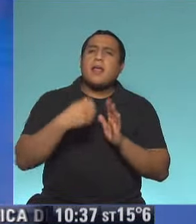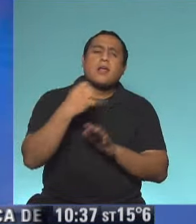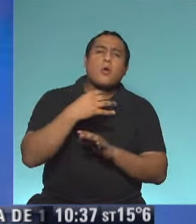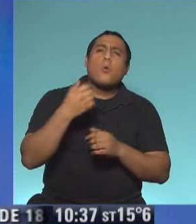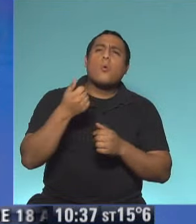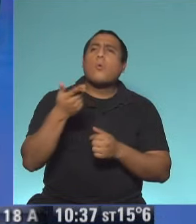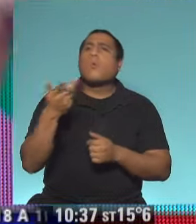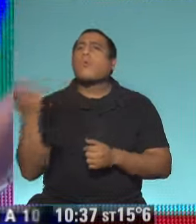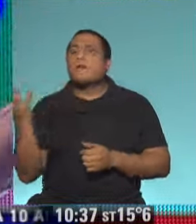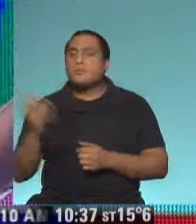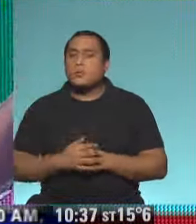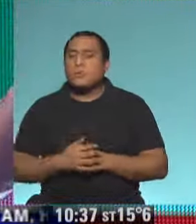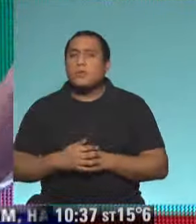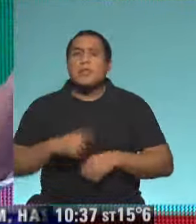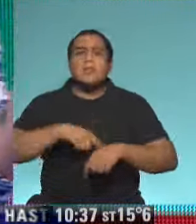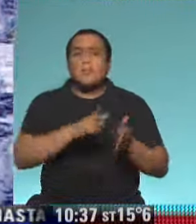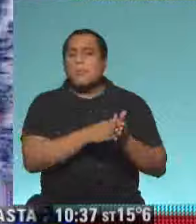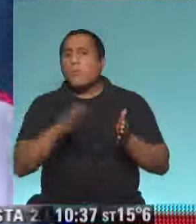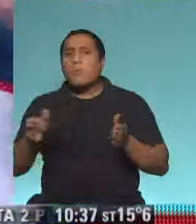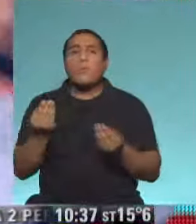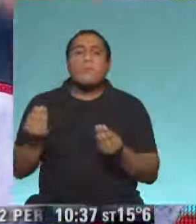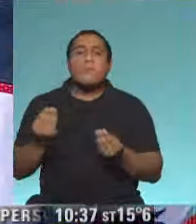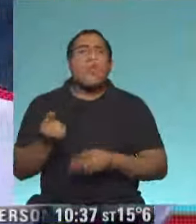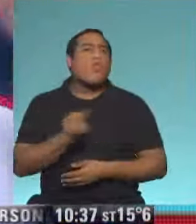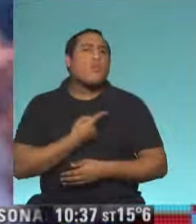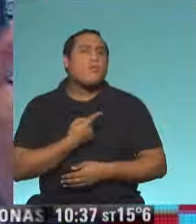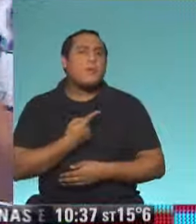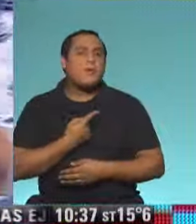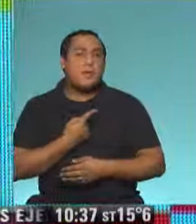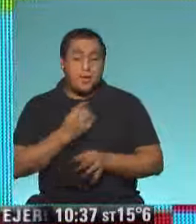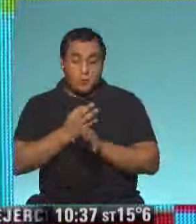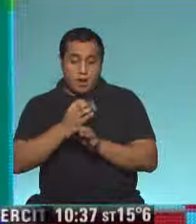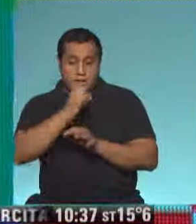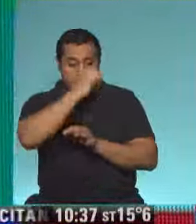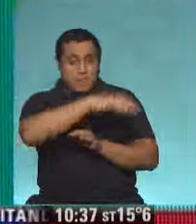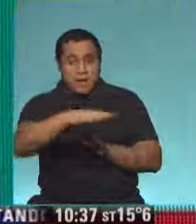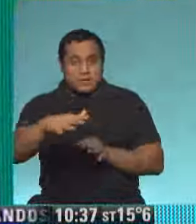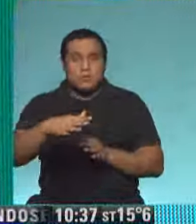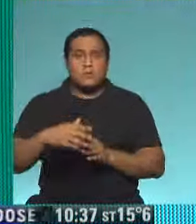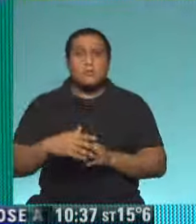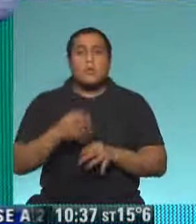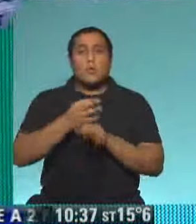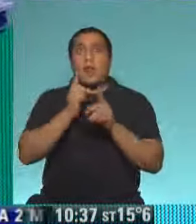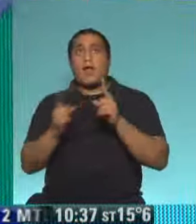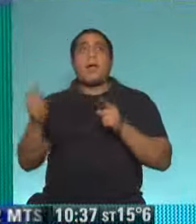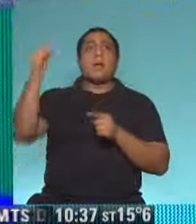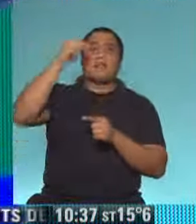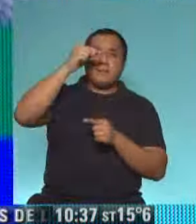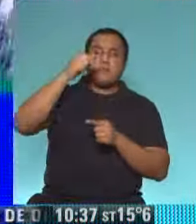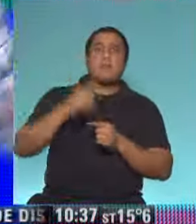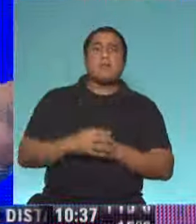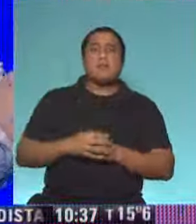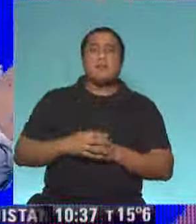dura el recreo, ¿dónde hacen el recreo? Claro. ¿En un patio? ¿En la terraza? ¿Tienen un pasto o no?